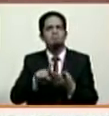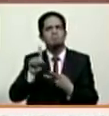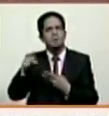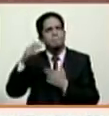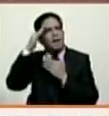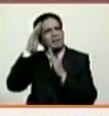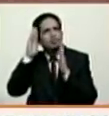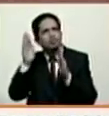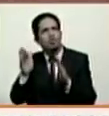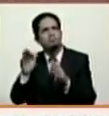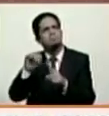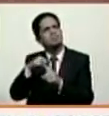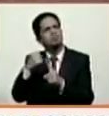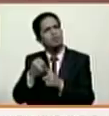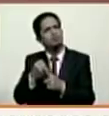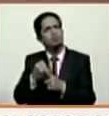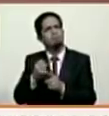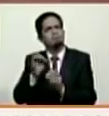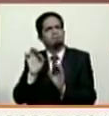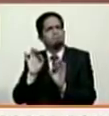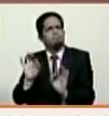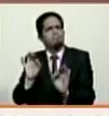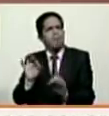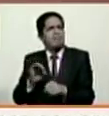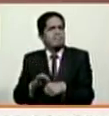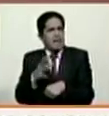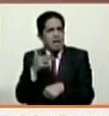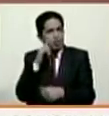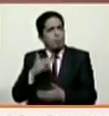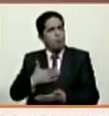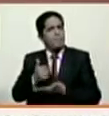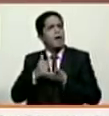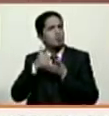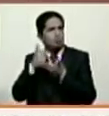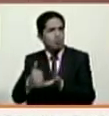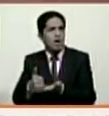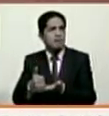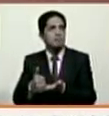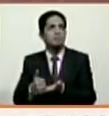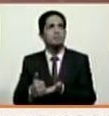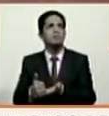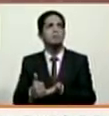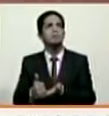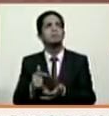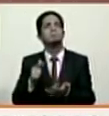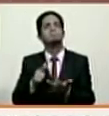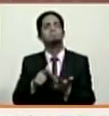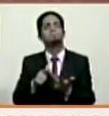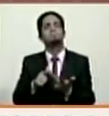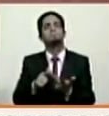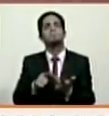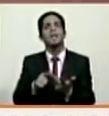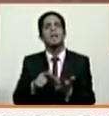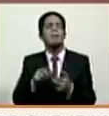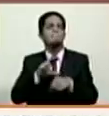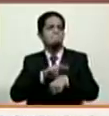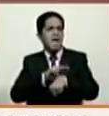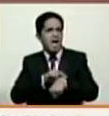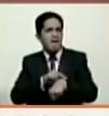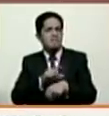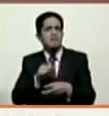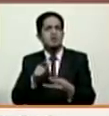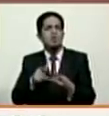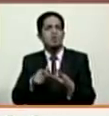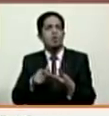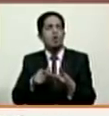atender situaciones concretas que se puedan resolver de manera ambulatoria, para que nuestros internistas, gastroenterólogos,